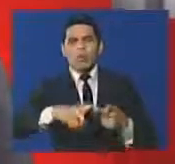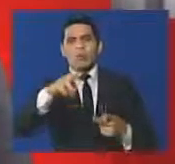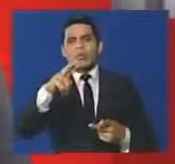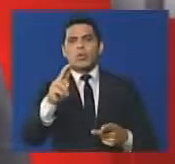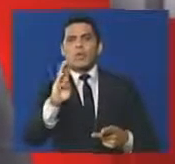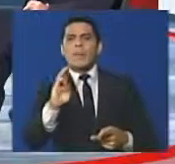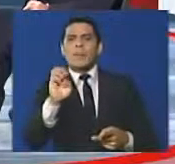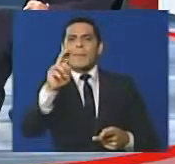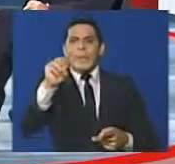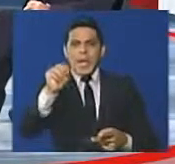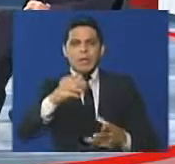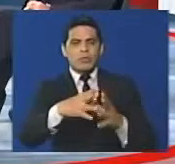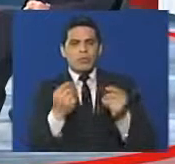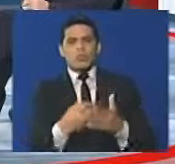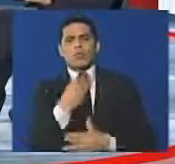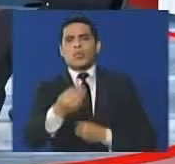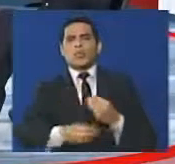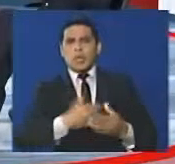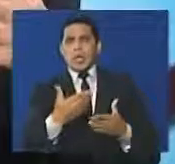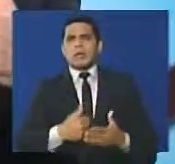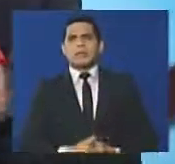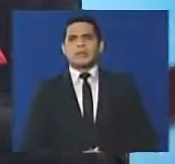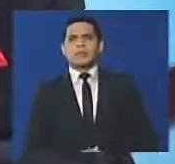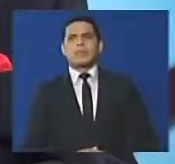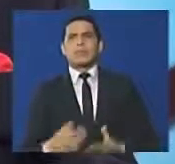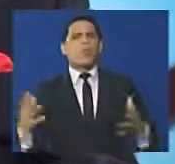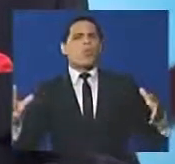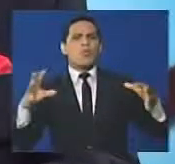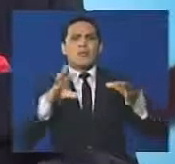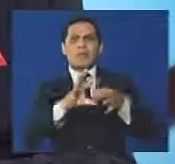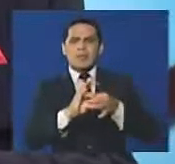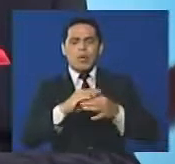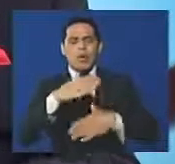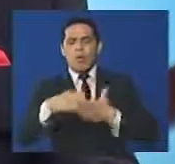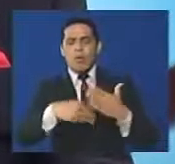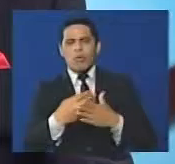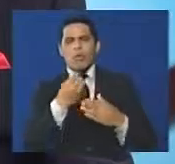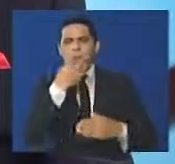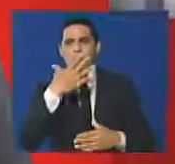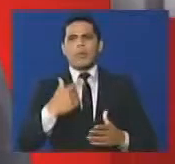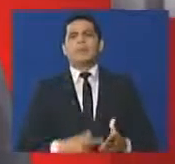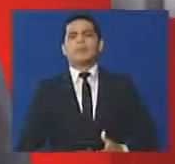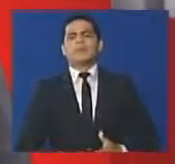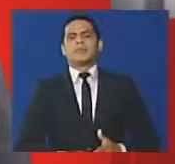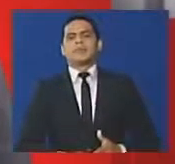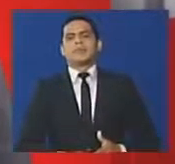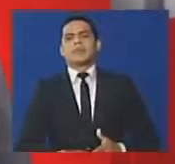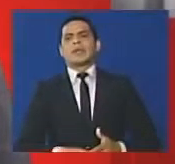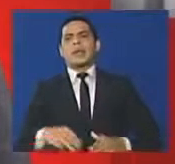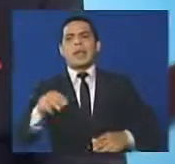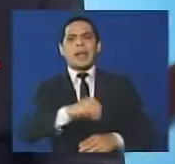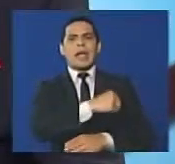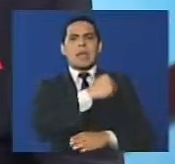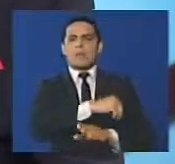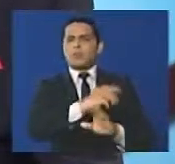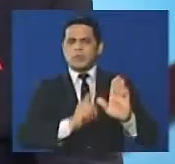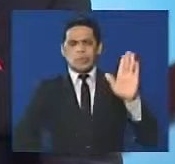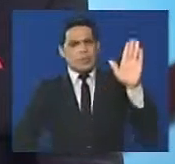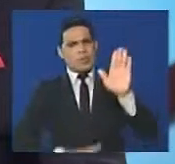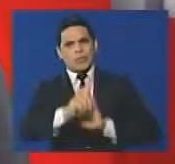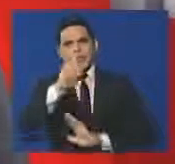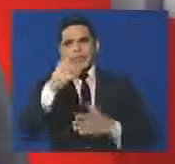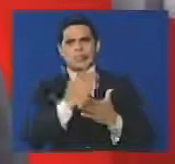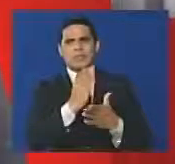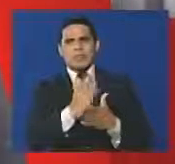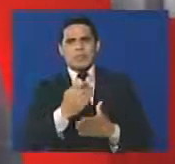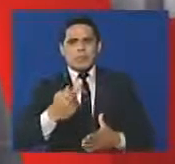Blades también. Mira, unir esas cosas es agradable. No hay límites para la música. No, señor. Así que uno puede